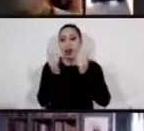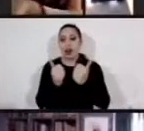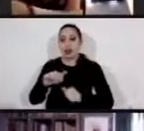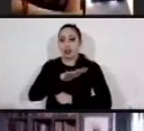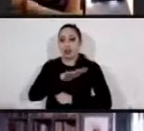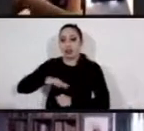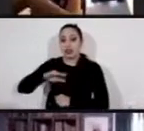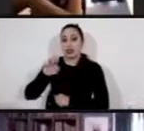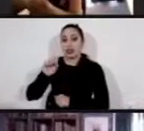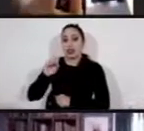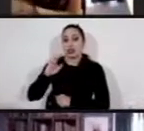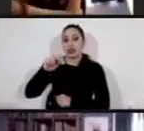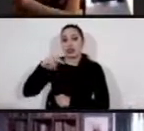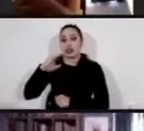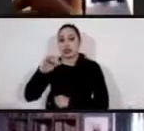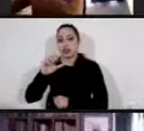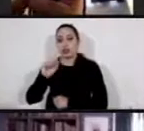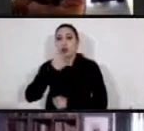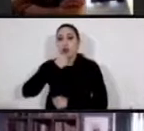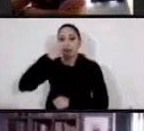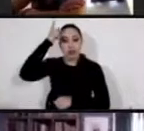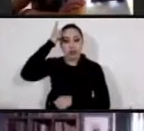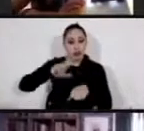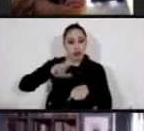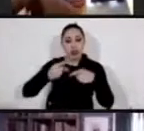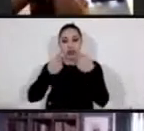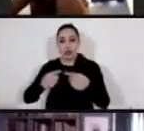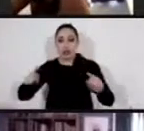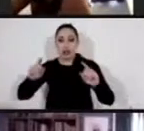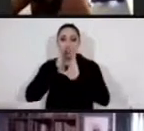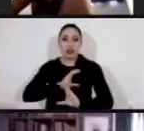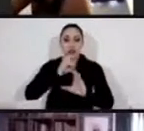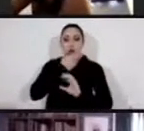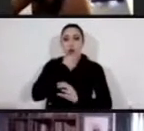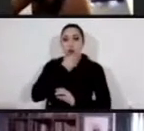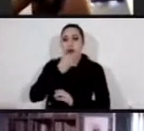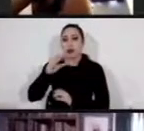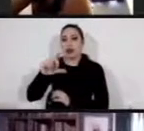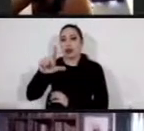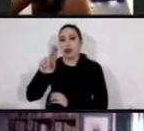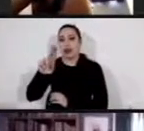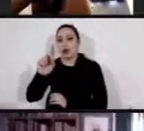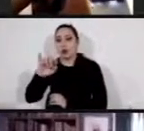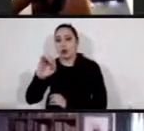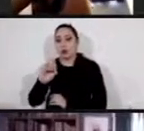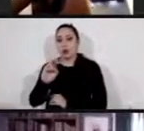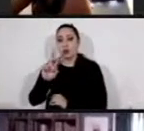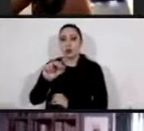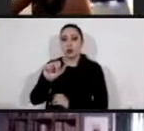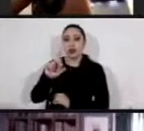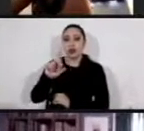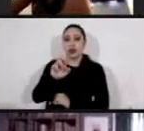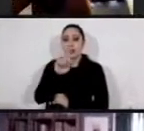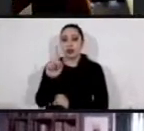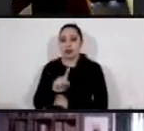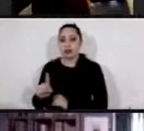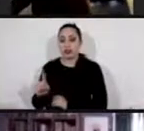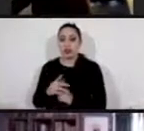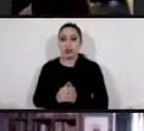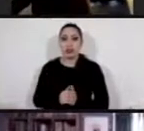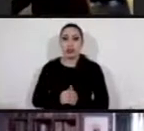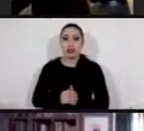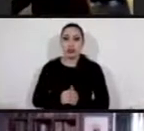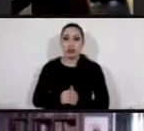el director, músico, cantante y cineasta Claudio Valdés Curi. En diseño, un mexicano